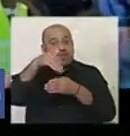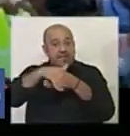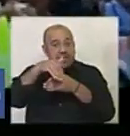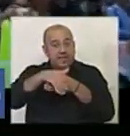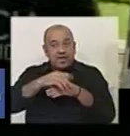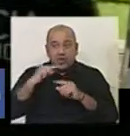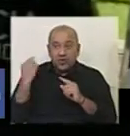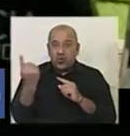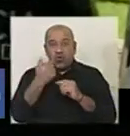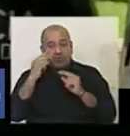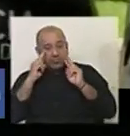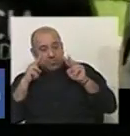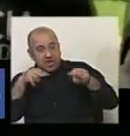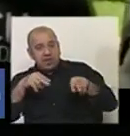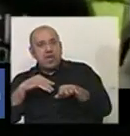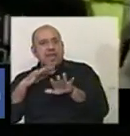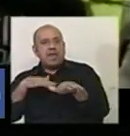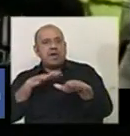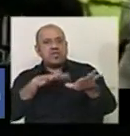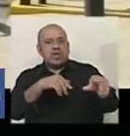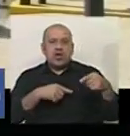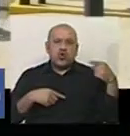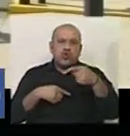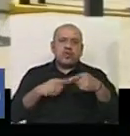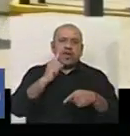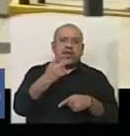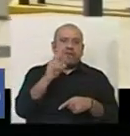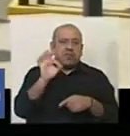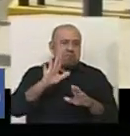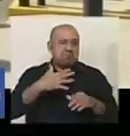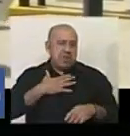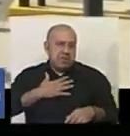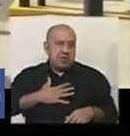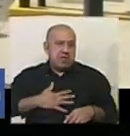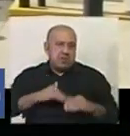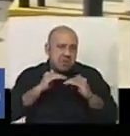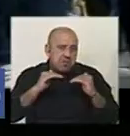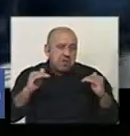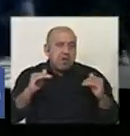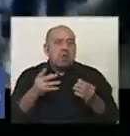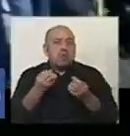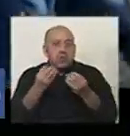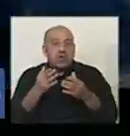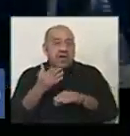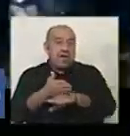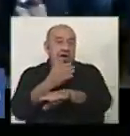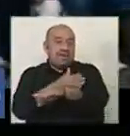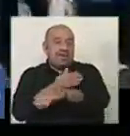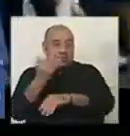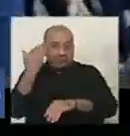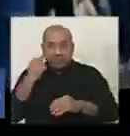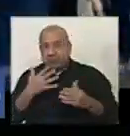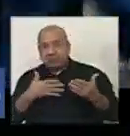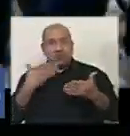mundo, se desarrolló la marcha contra el G20 y fue pacífica. Algo casi inédito teniendo en cuenta los antecedentes de las últimas protestas